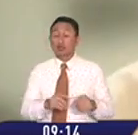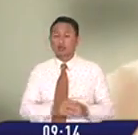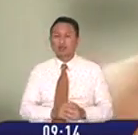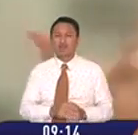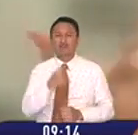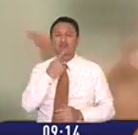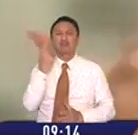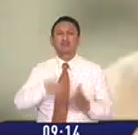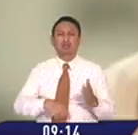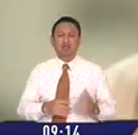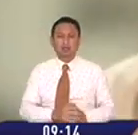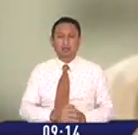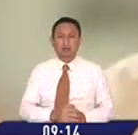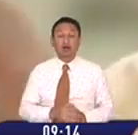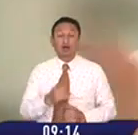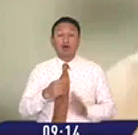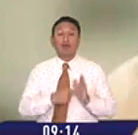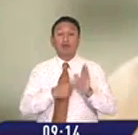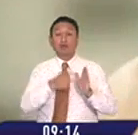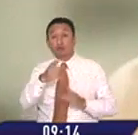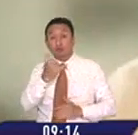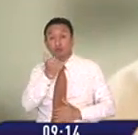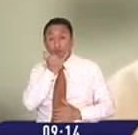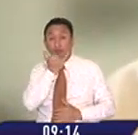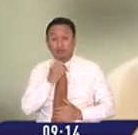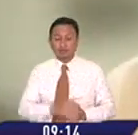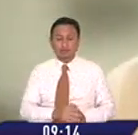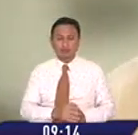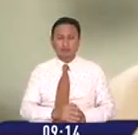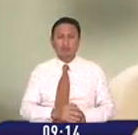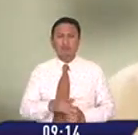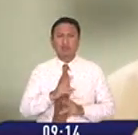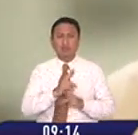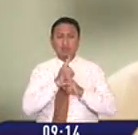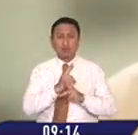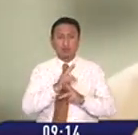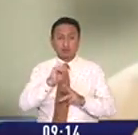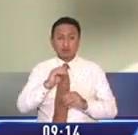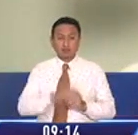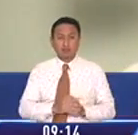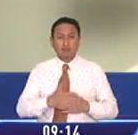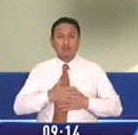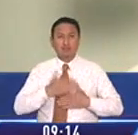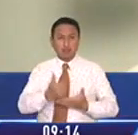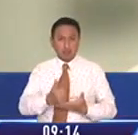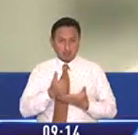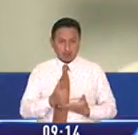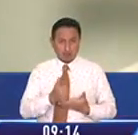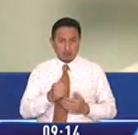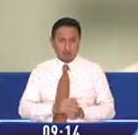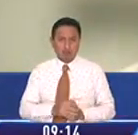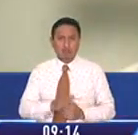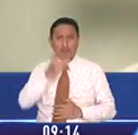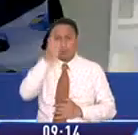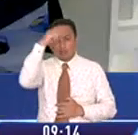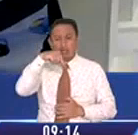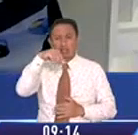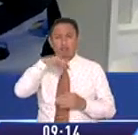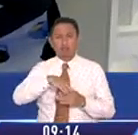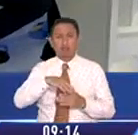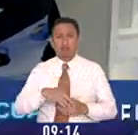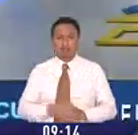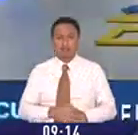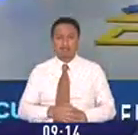opiniones, cuando se lo exponen a un error. Ver esas reacciones también a nosotros nos ayuda a decidir ese voto.